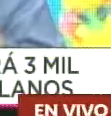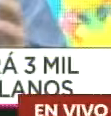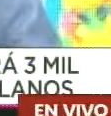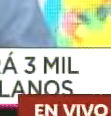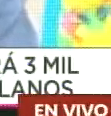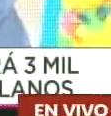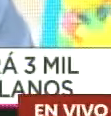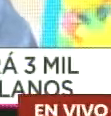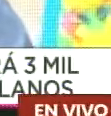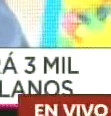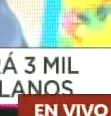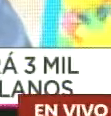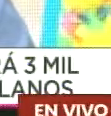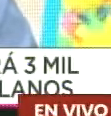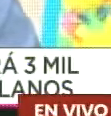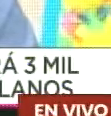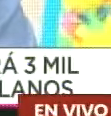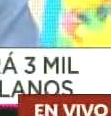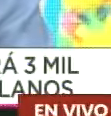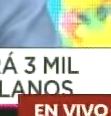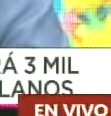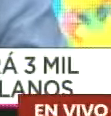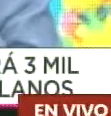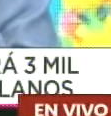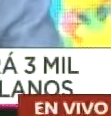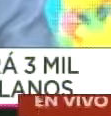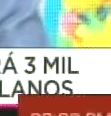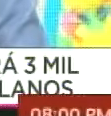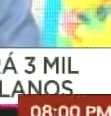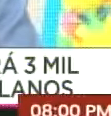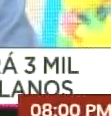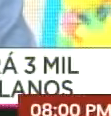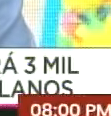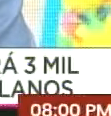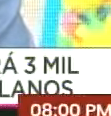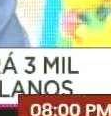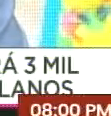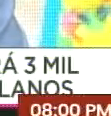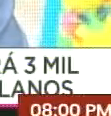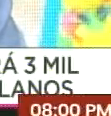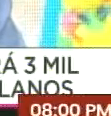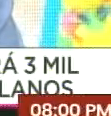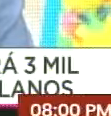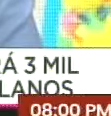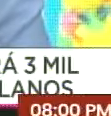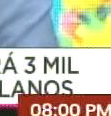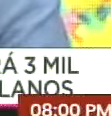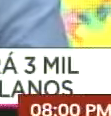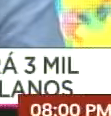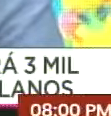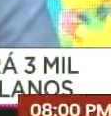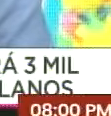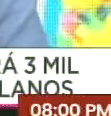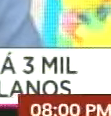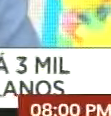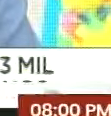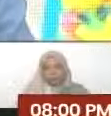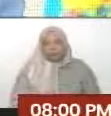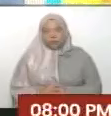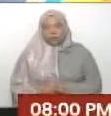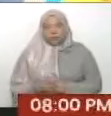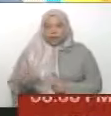calle, vendía agua, iba a estudiar. Sorpresivamente había y hay una voluntad del venezolano de estudiar. Y nosotros nos planteamos